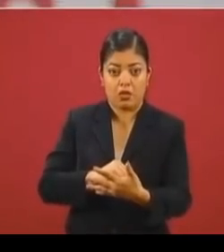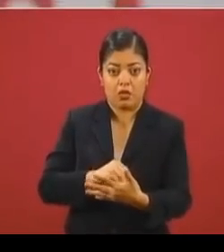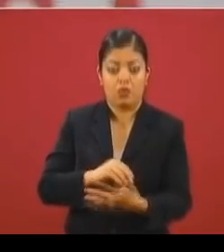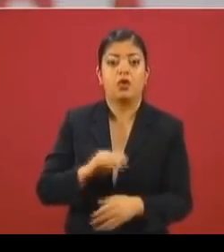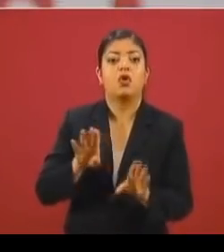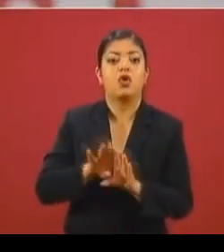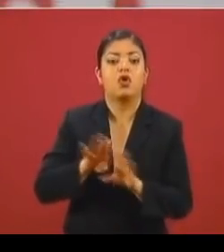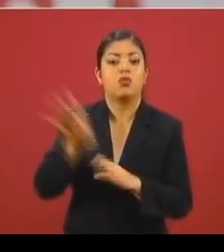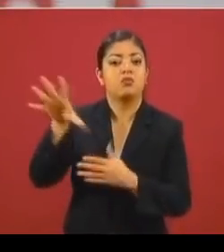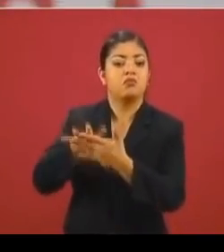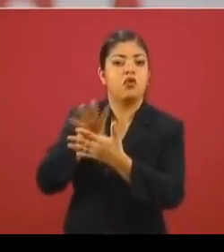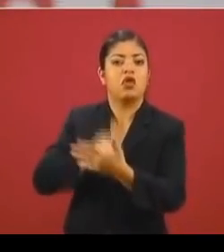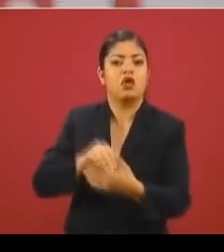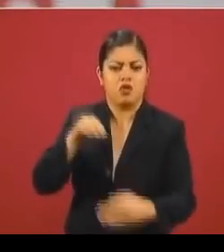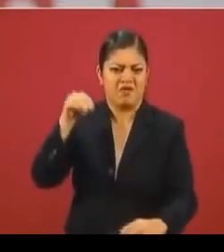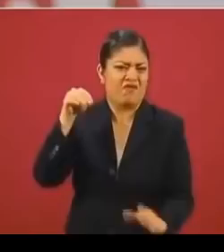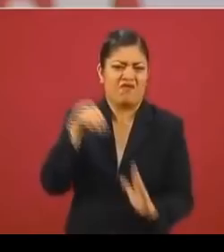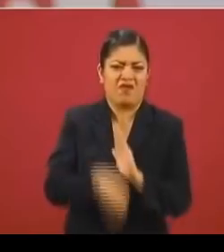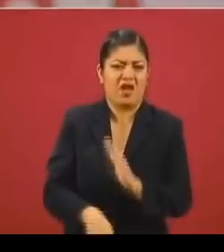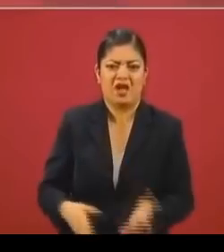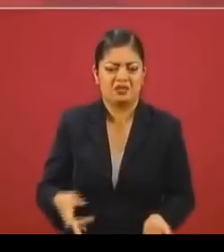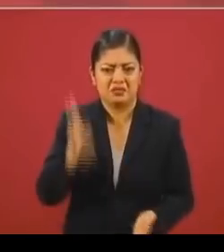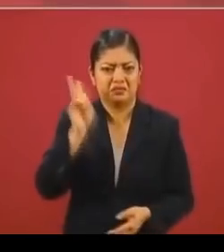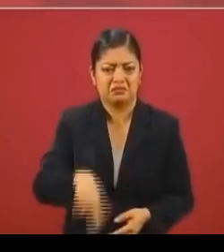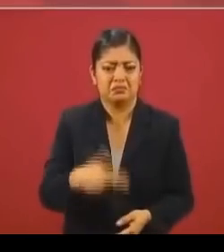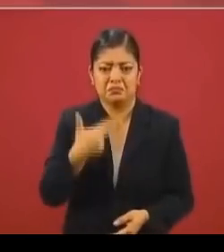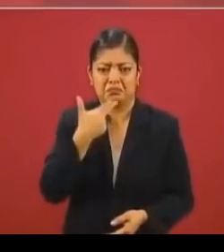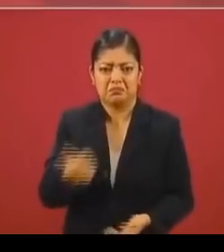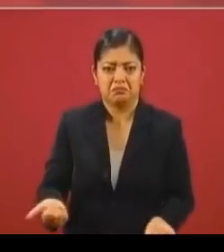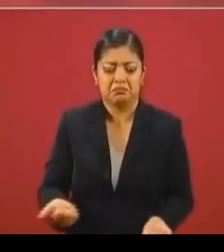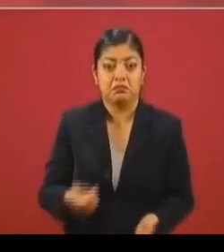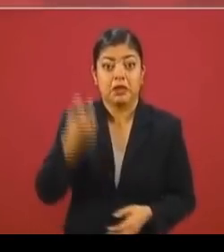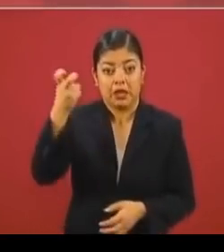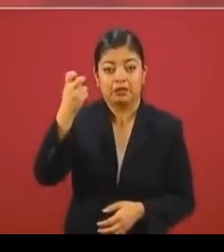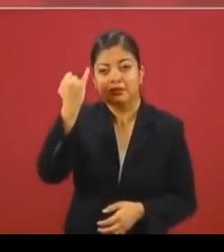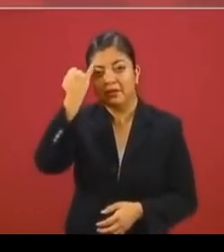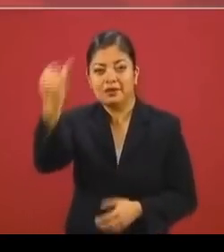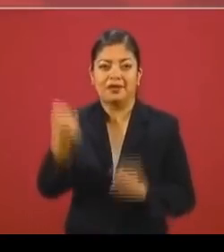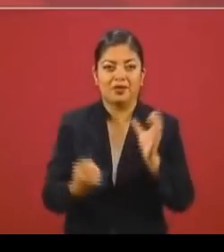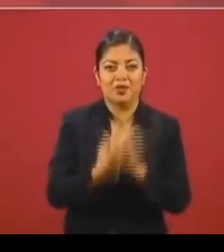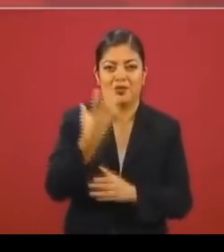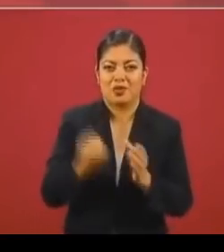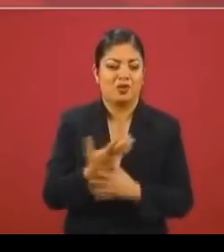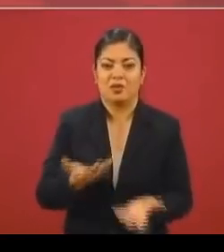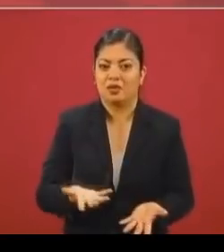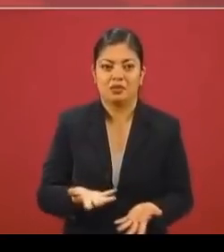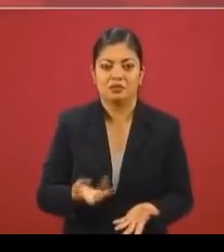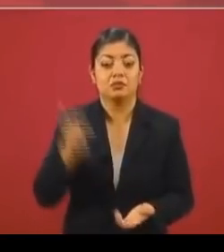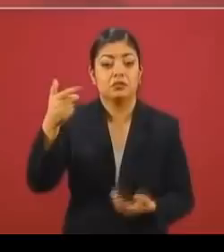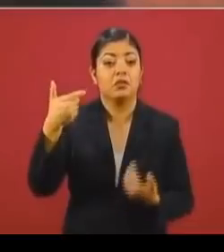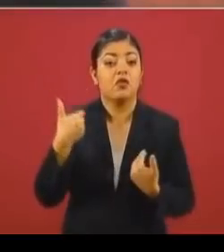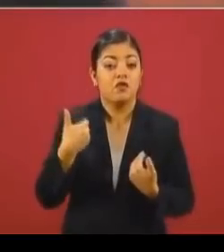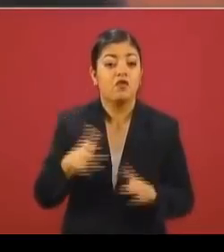es un modelo fracasado, pero que además ni siquiera es novedoso. Fue lo que se aplicó